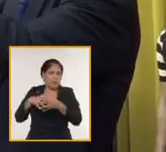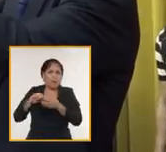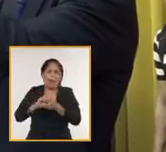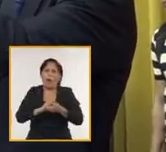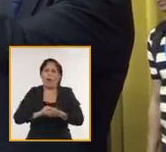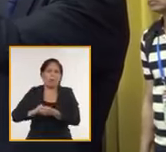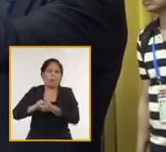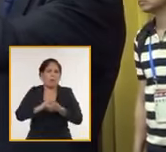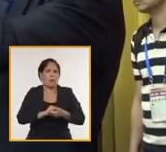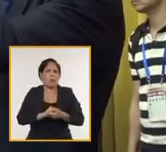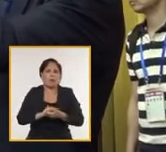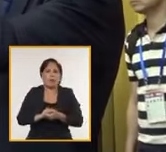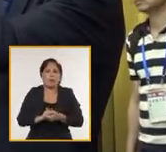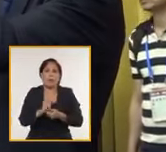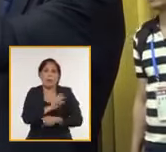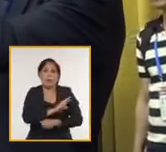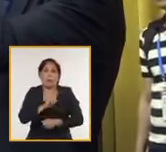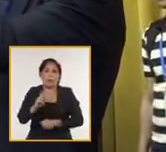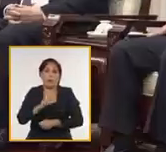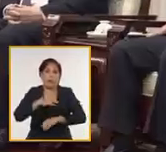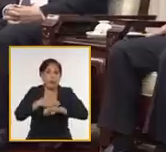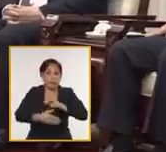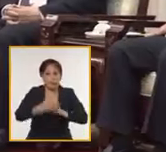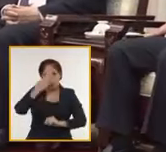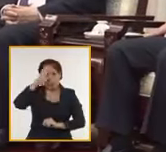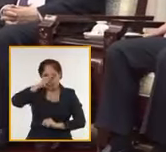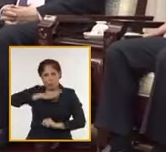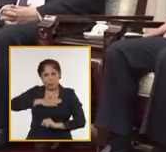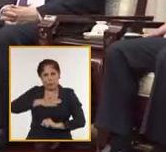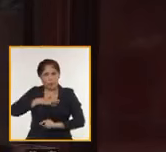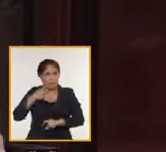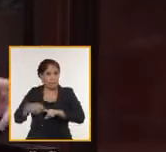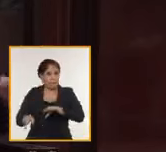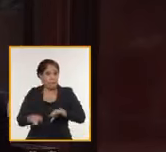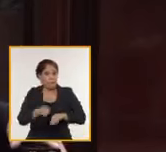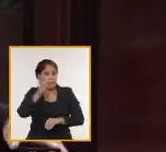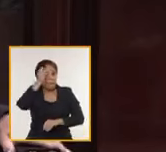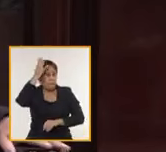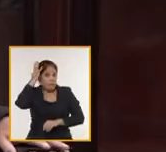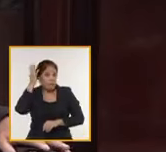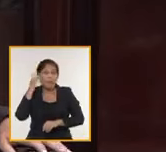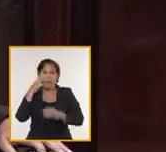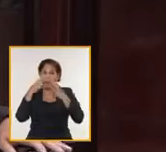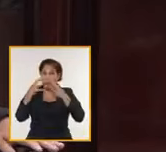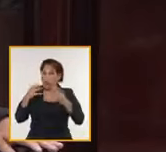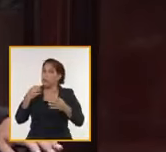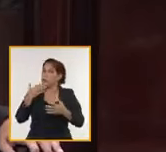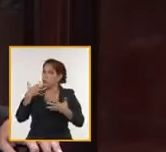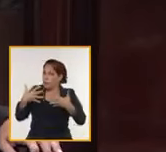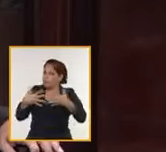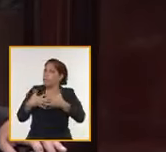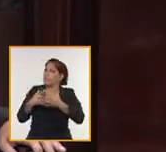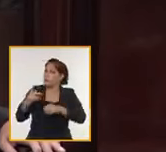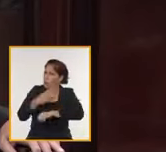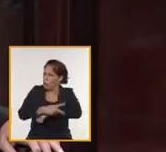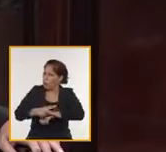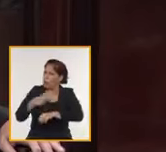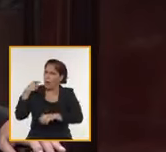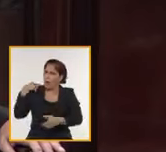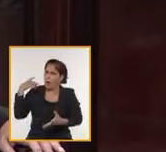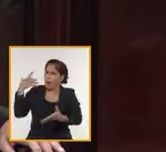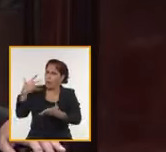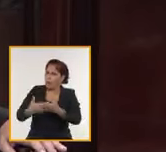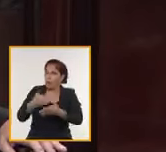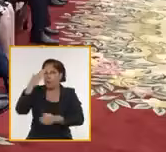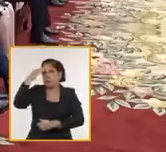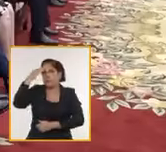progresistas del mundo y especialmente con el hermano pueblo cubano. Por su parte, Díaz-Canel destacó el excelente estado de las relaciones bilaterales y le